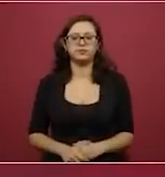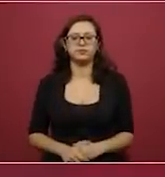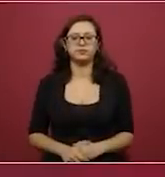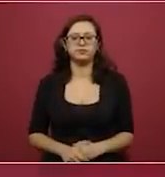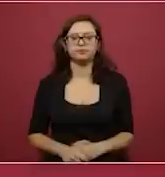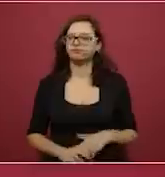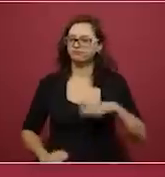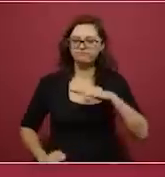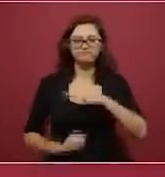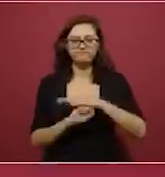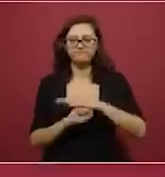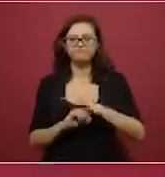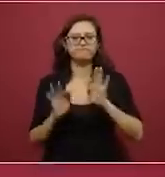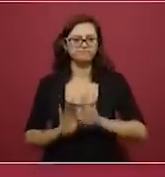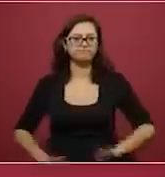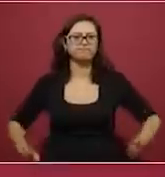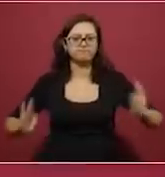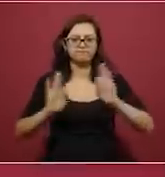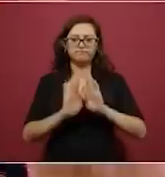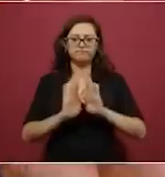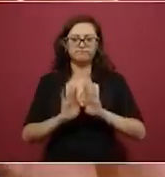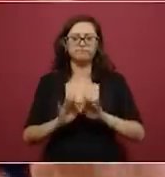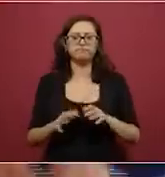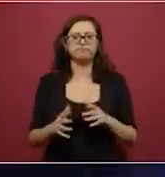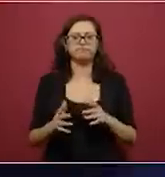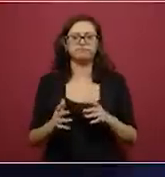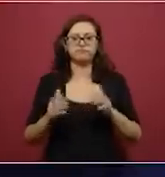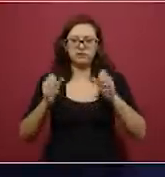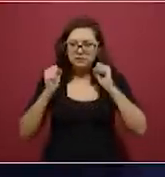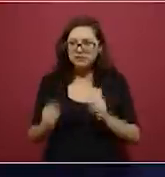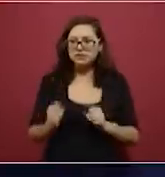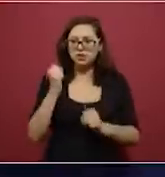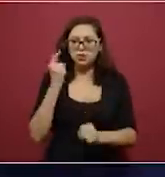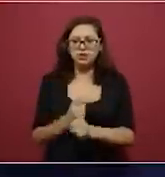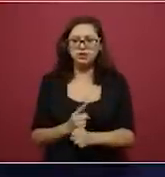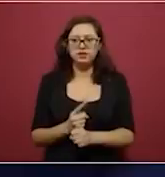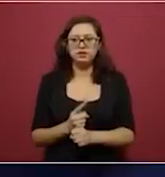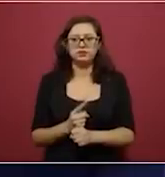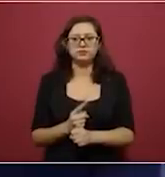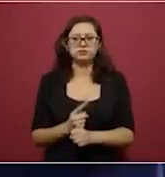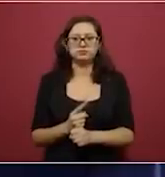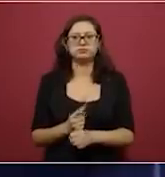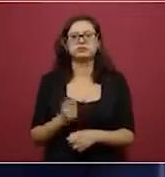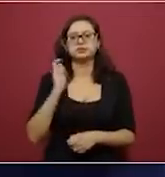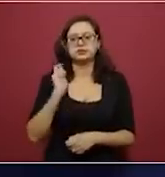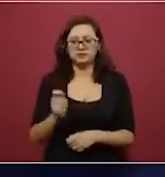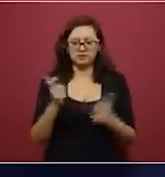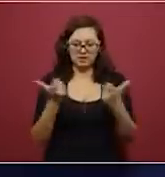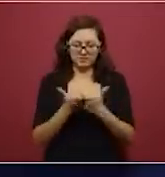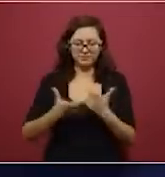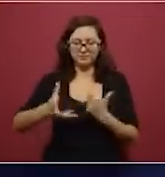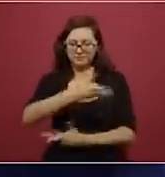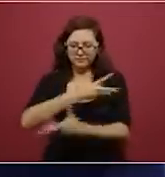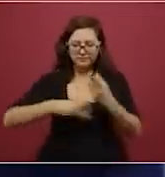la base de los cimientos para que haya la seguridad es el crecimiento económico